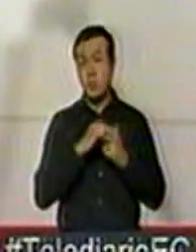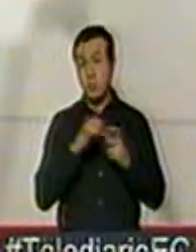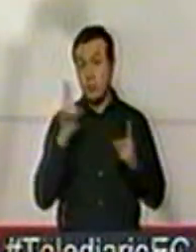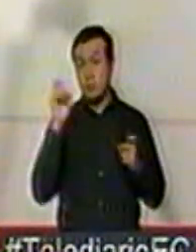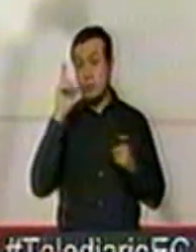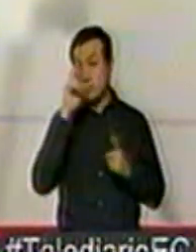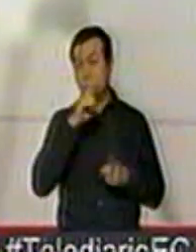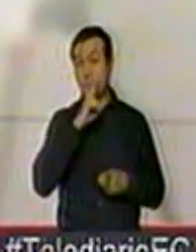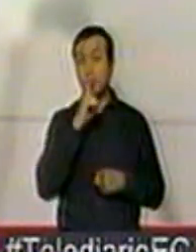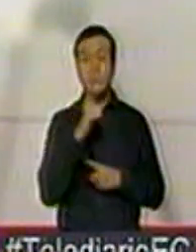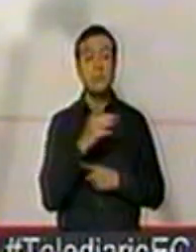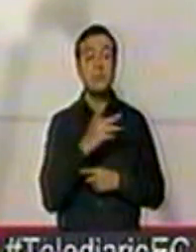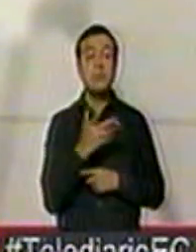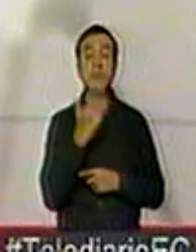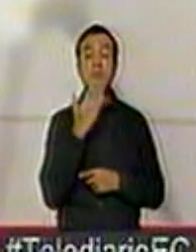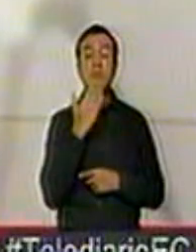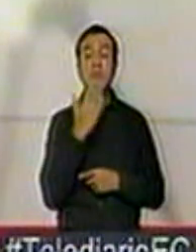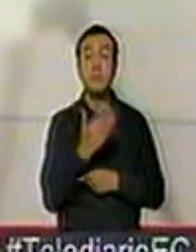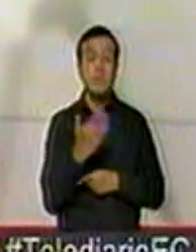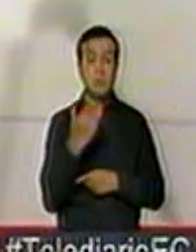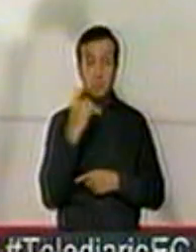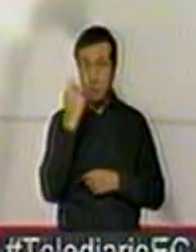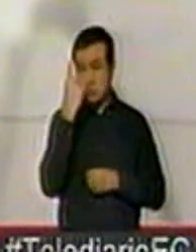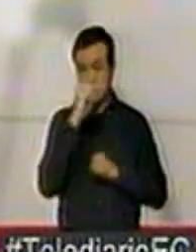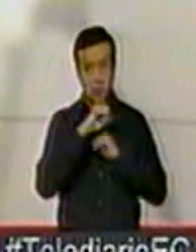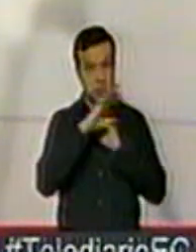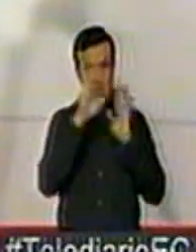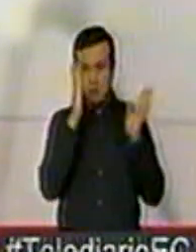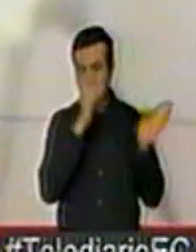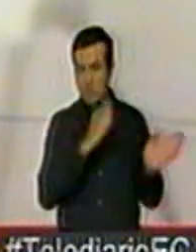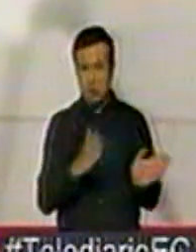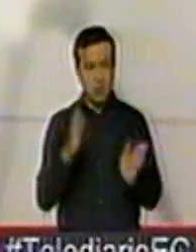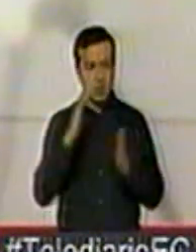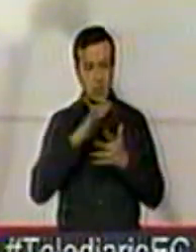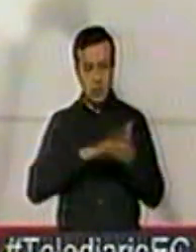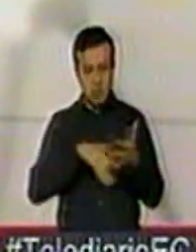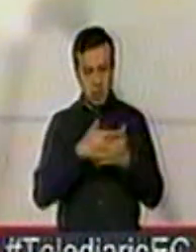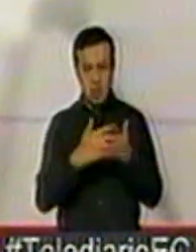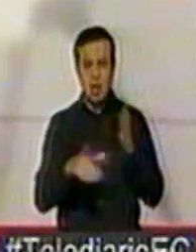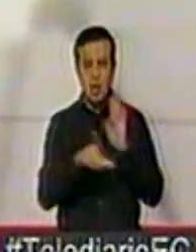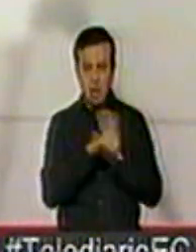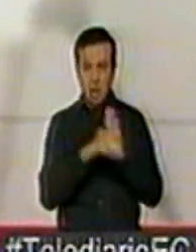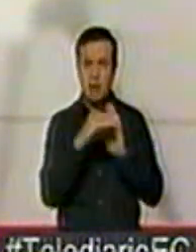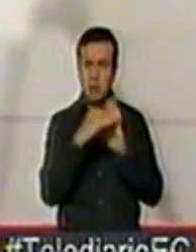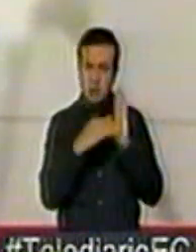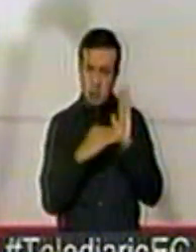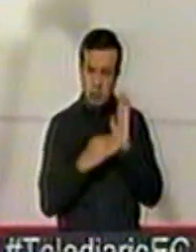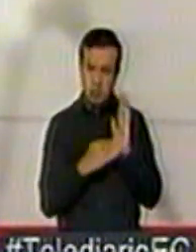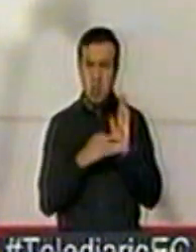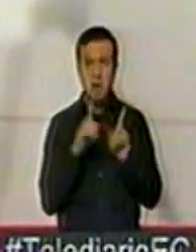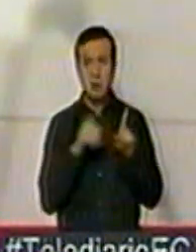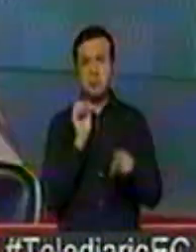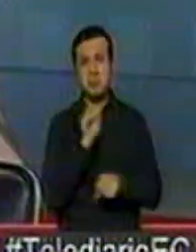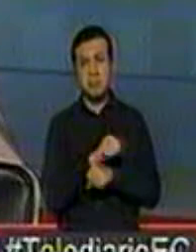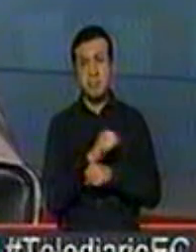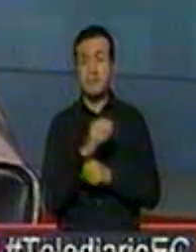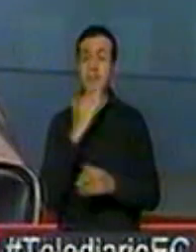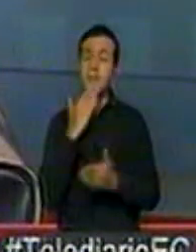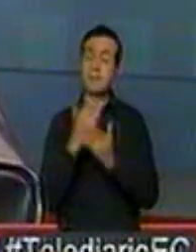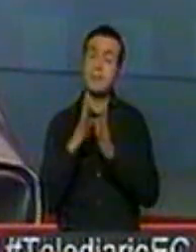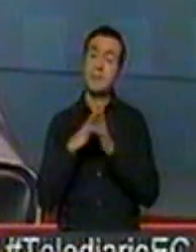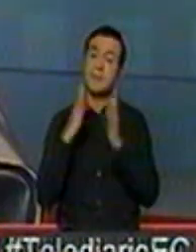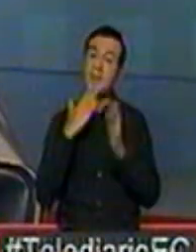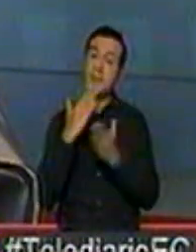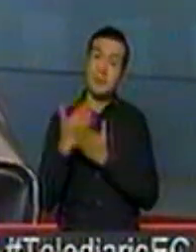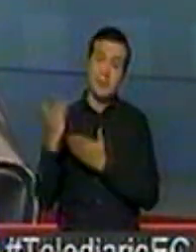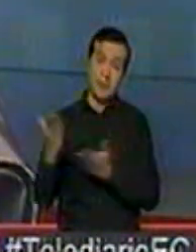cuando está la cancha clarita, marcada, el camino, el sendero está allí y no lo queremos ver. Muchísimas gracias por acompañarnos el día